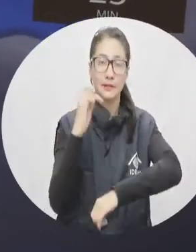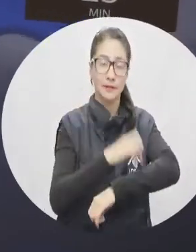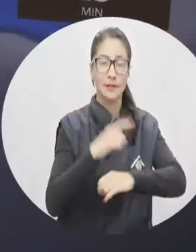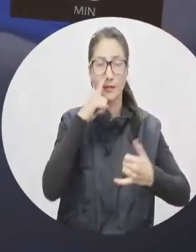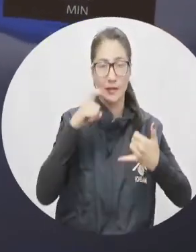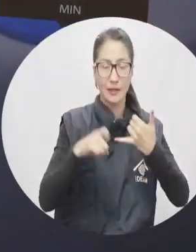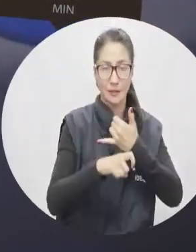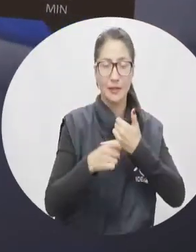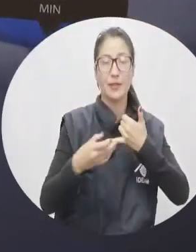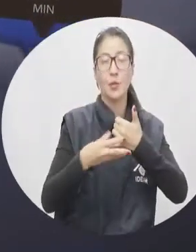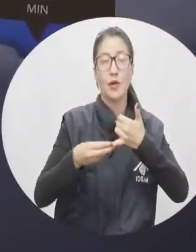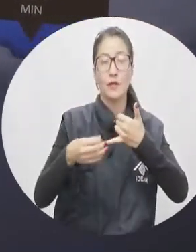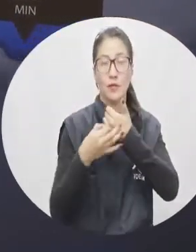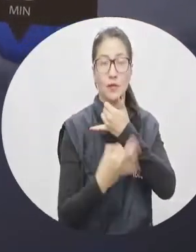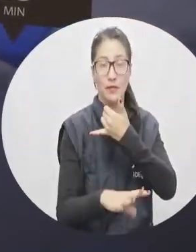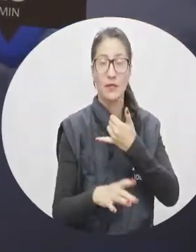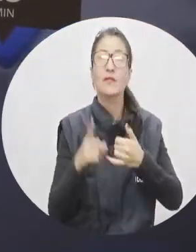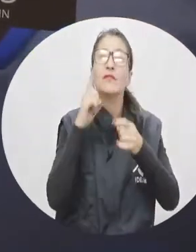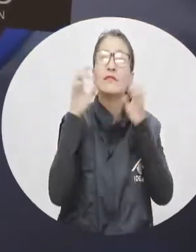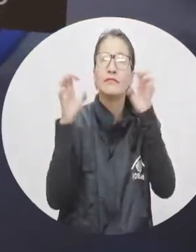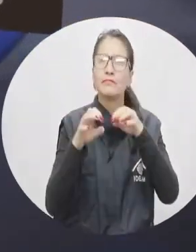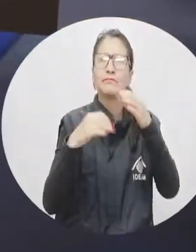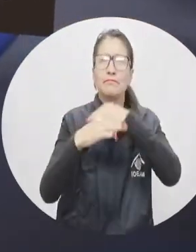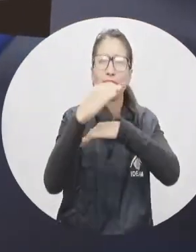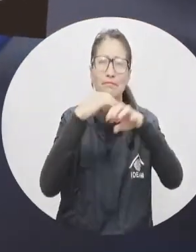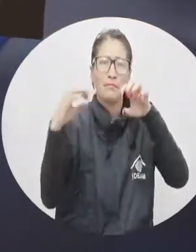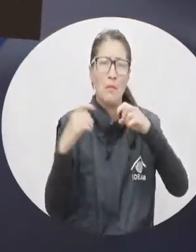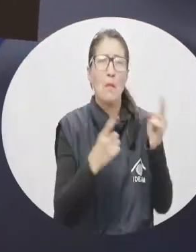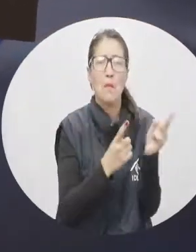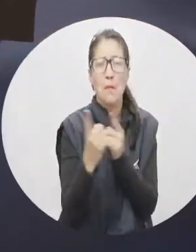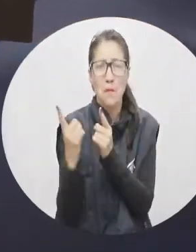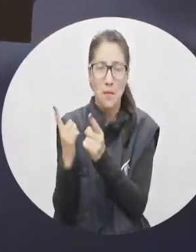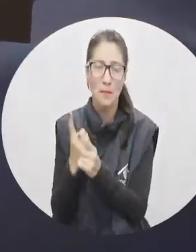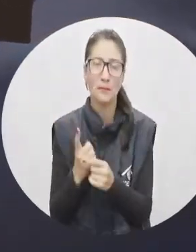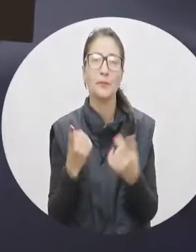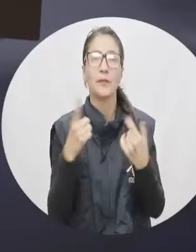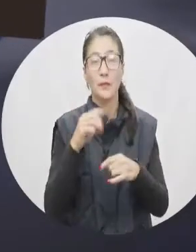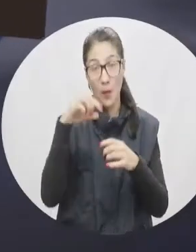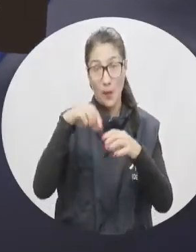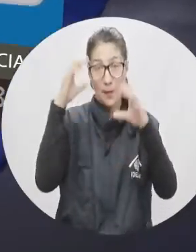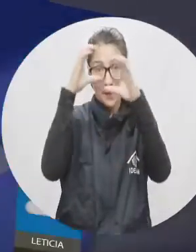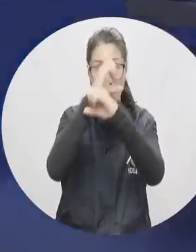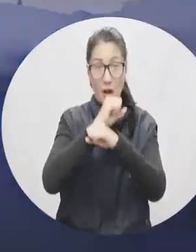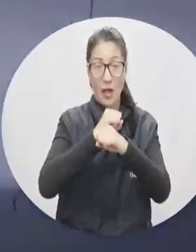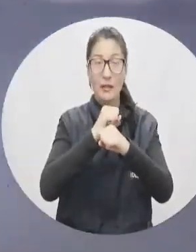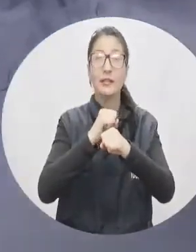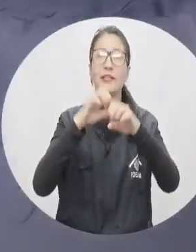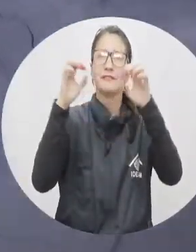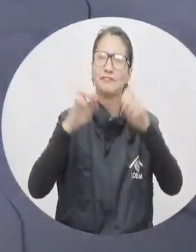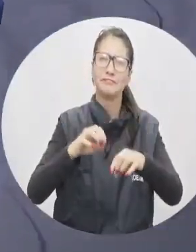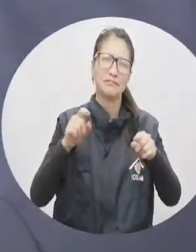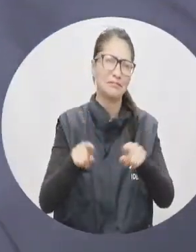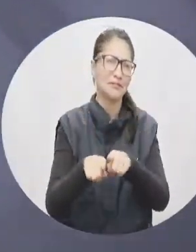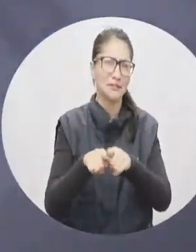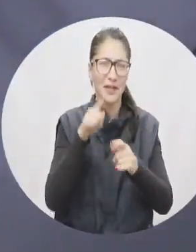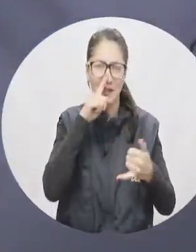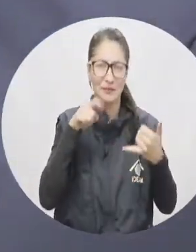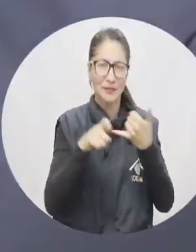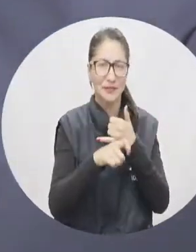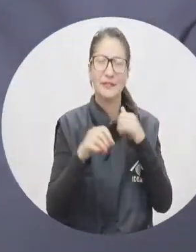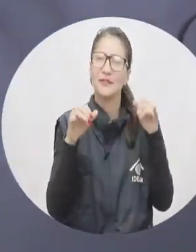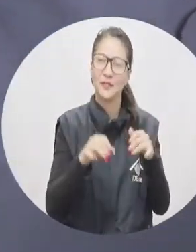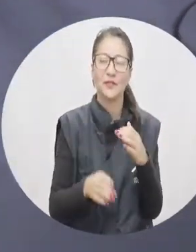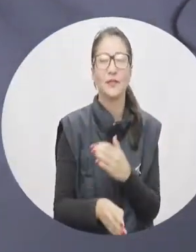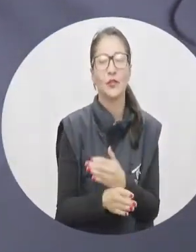y Guainía siguen los sistemas de nubes cargados de lluvia. En la noche de hoy seguirá cayendo el agua en la región amazónica. Bogotá